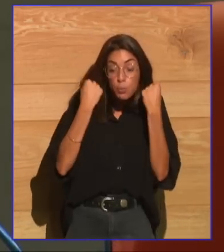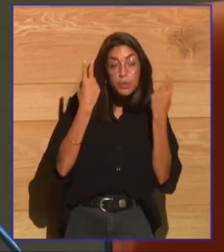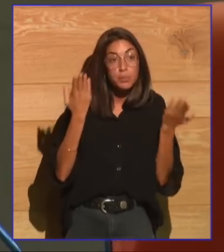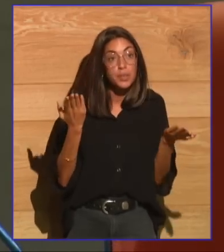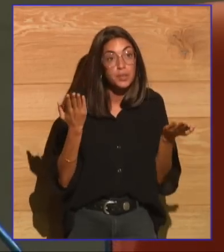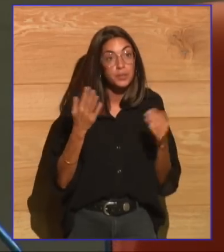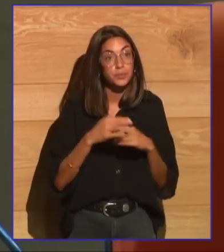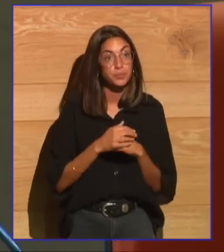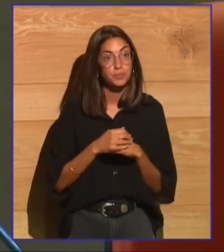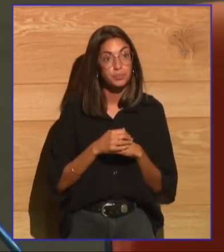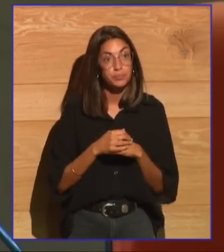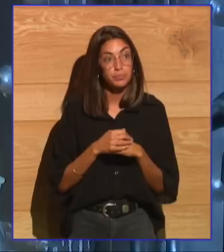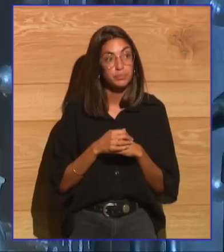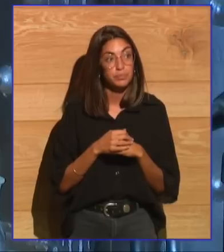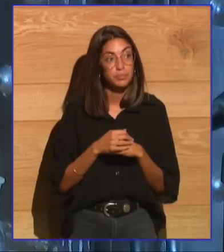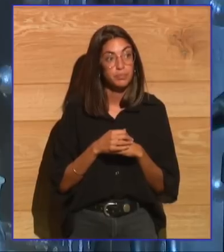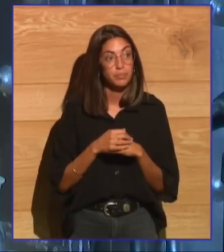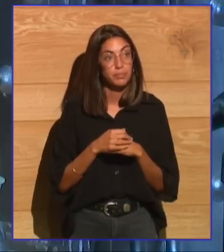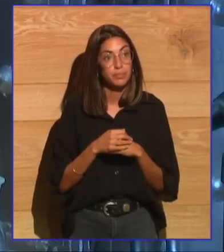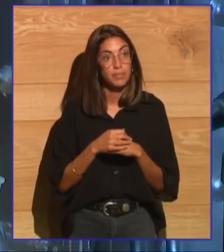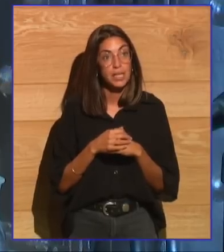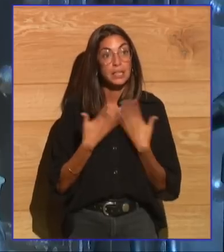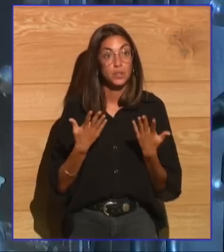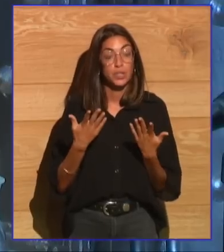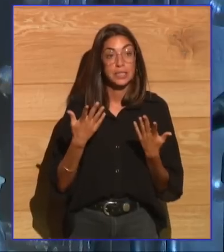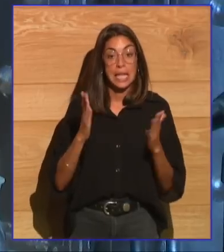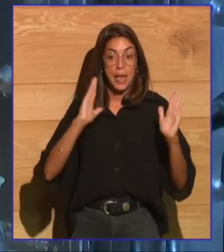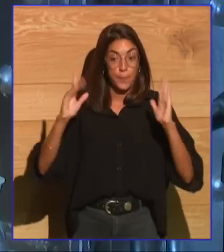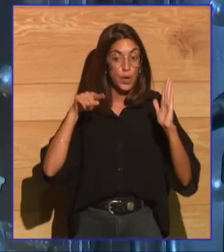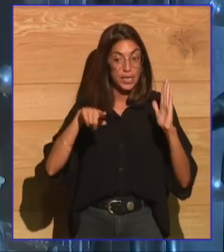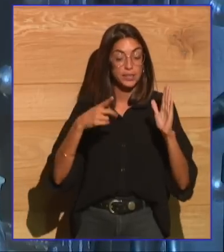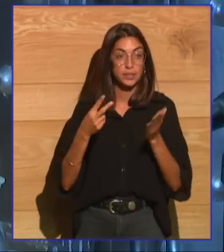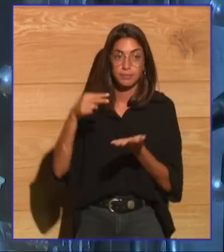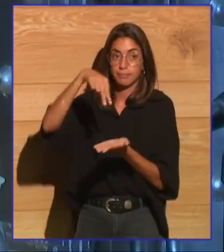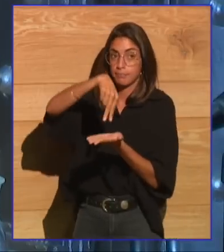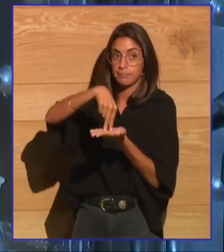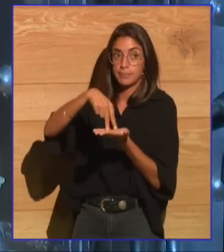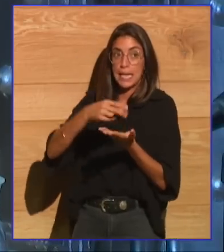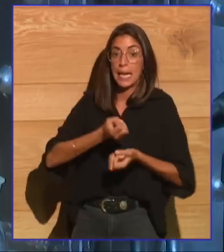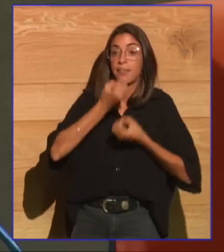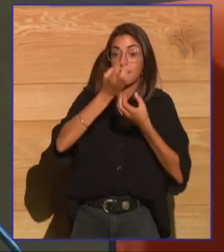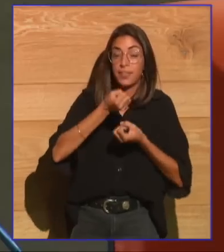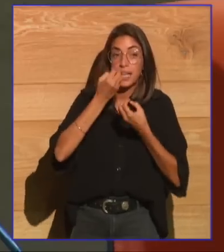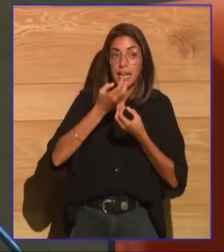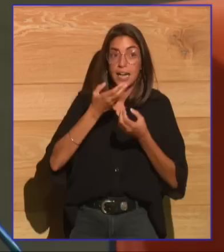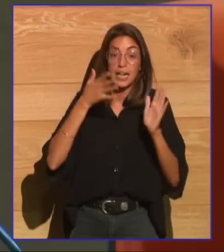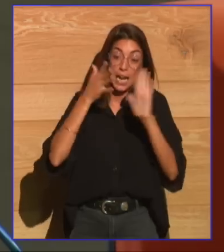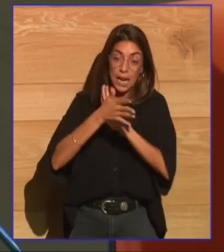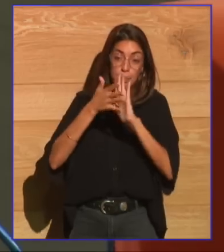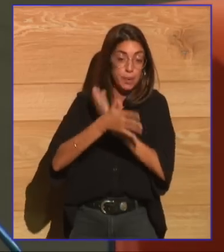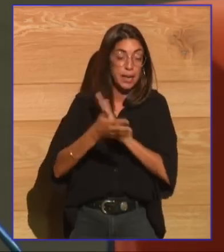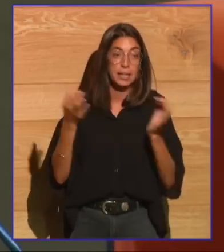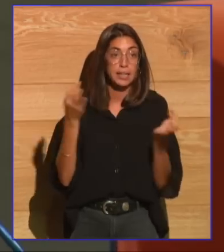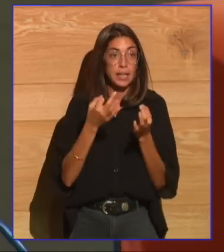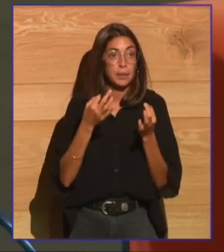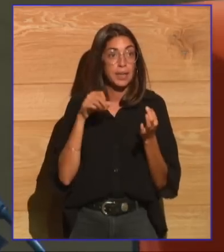en esta época y alice walker tuvo que salir a la palestra decir esto estaba aliado ya no esto va